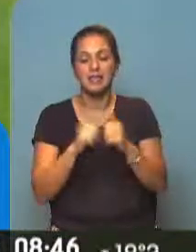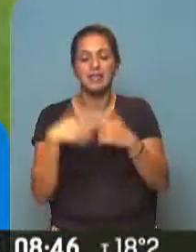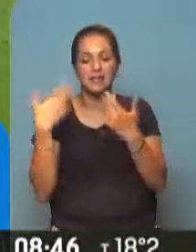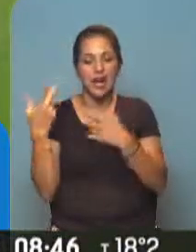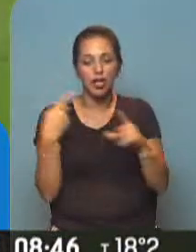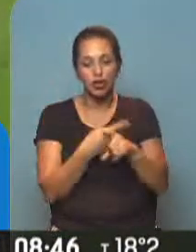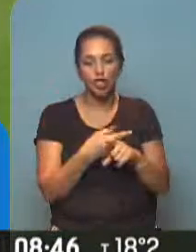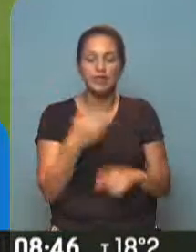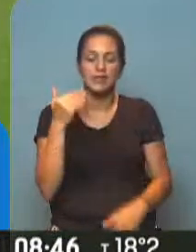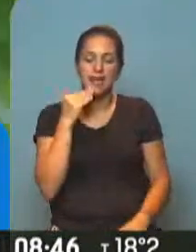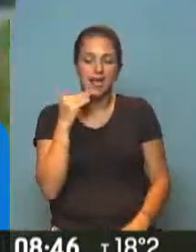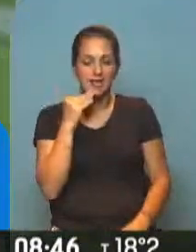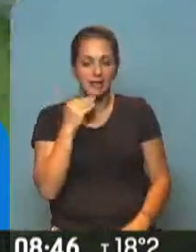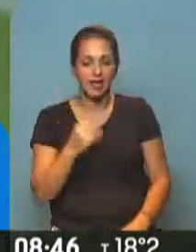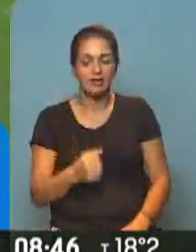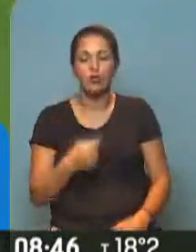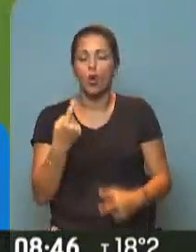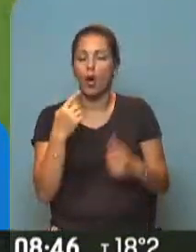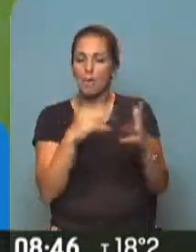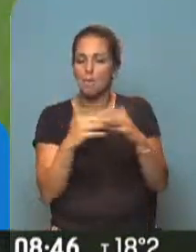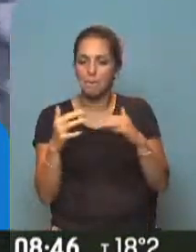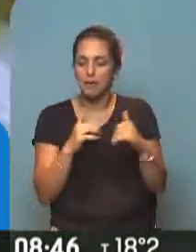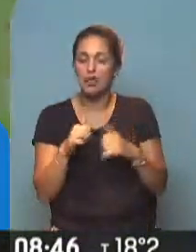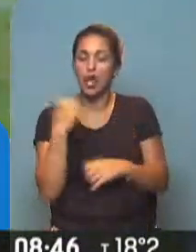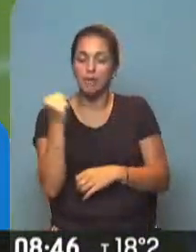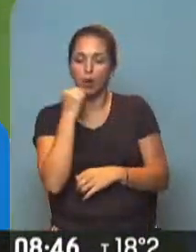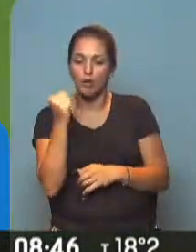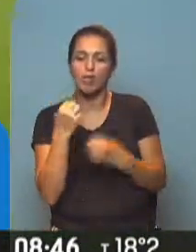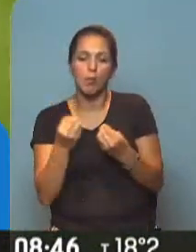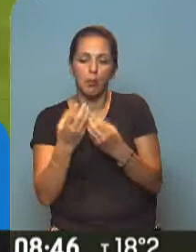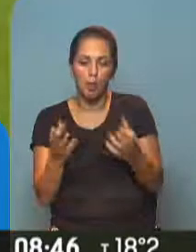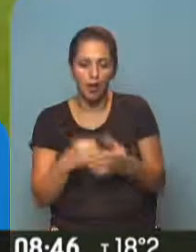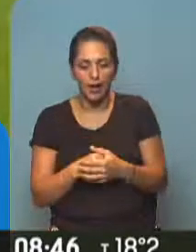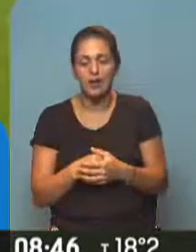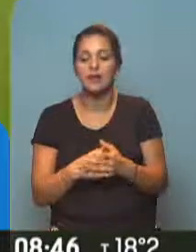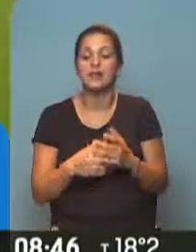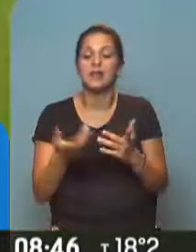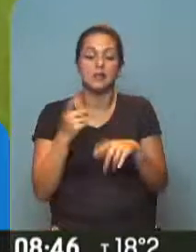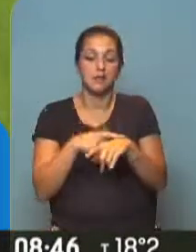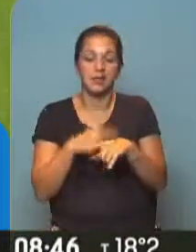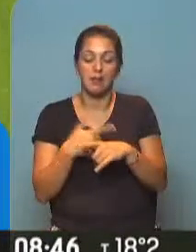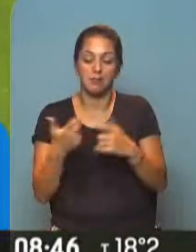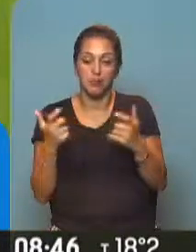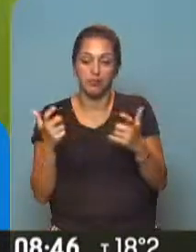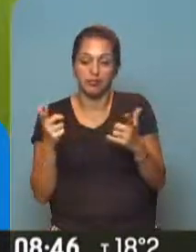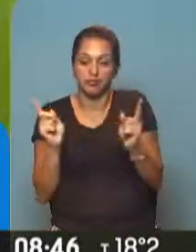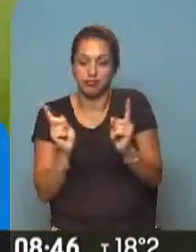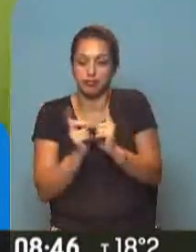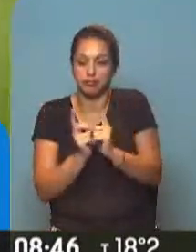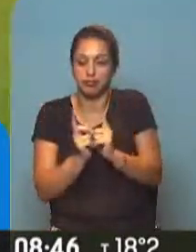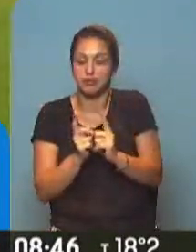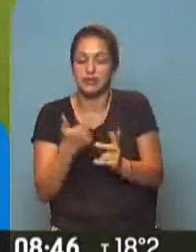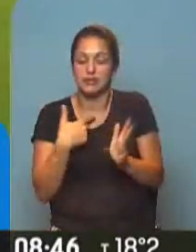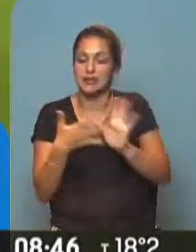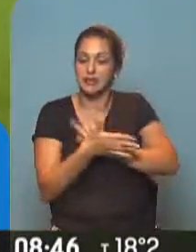a Chacarita en un partido, digo, importante porque se le terminan los tiempos al Funebrero. Quiere escapar